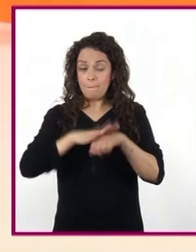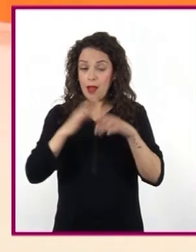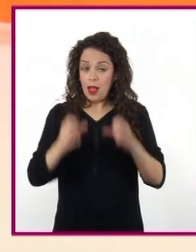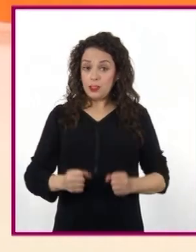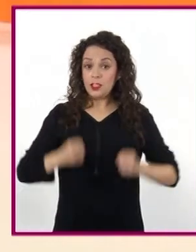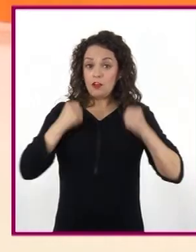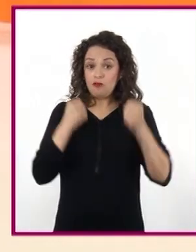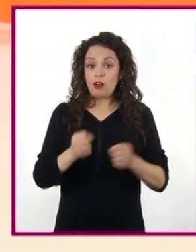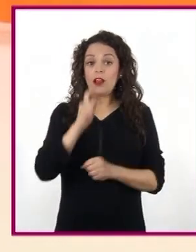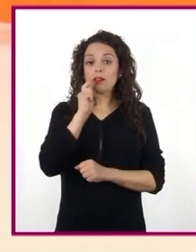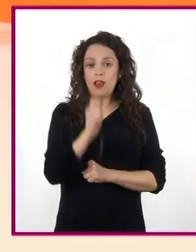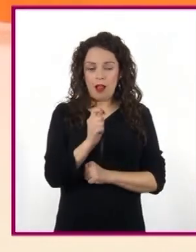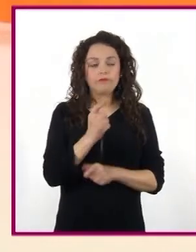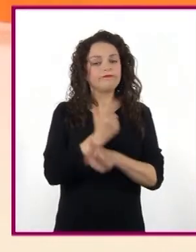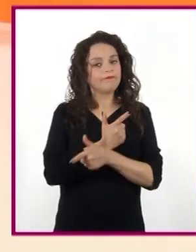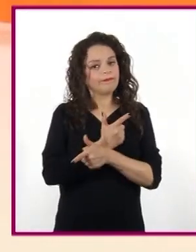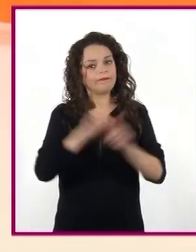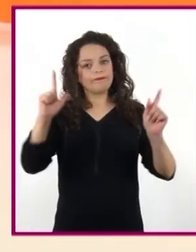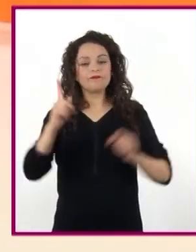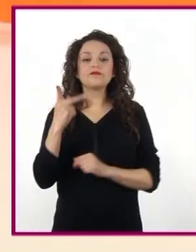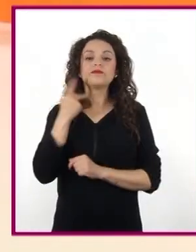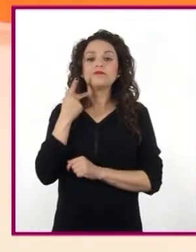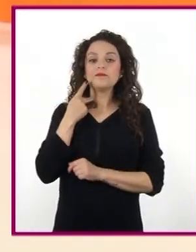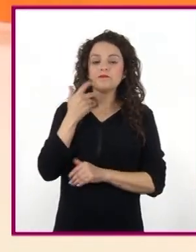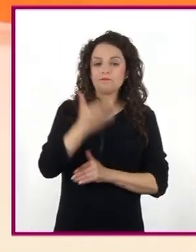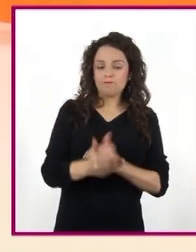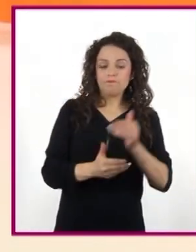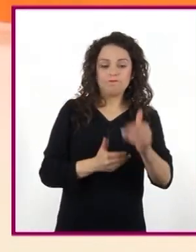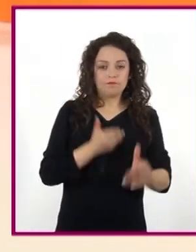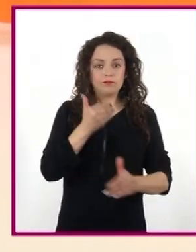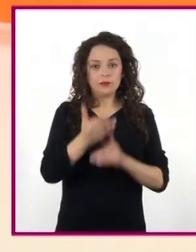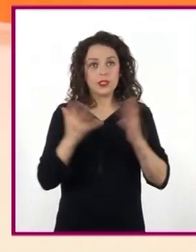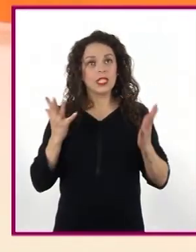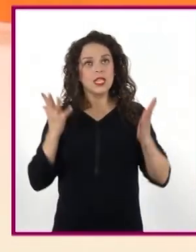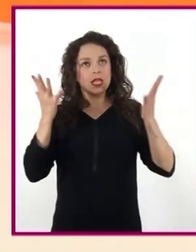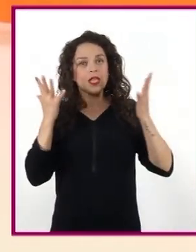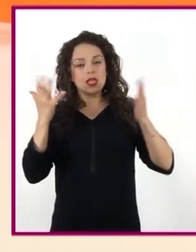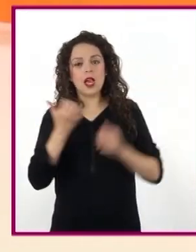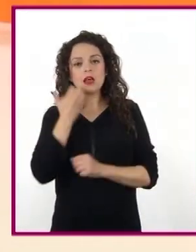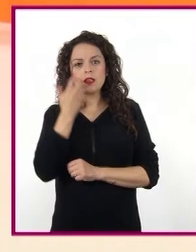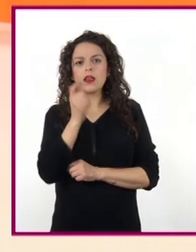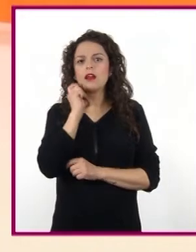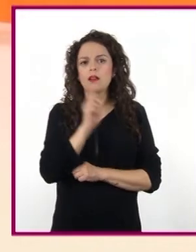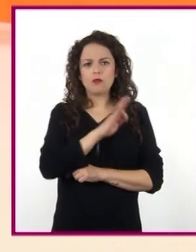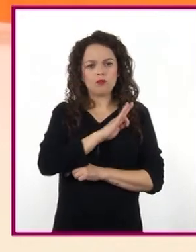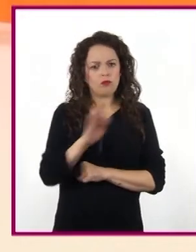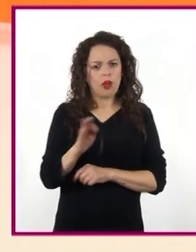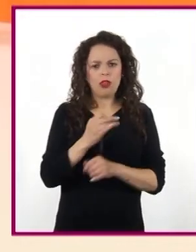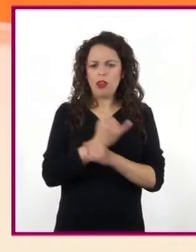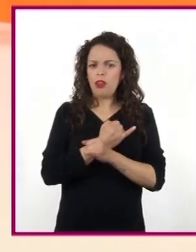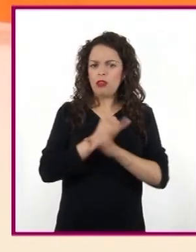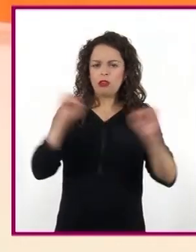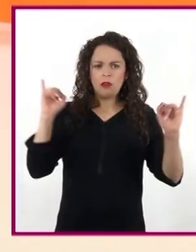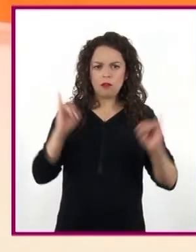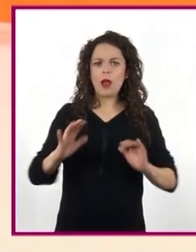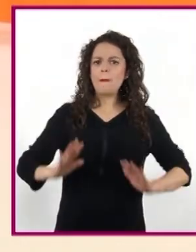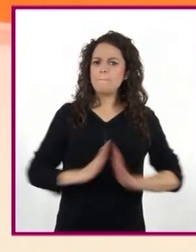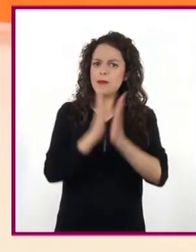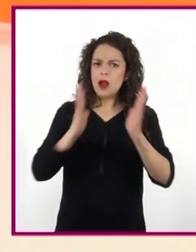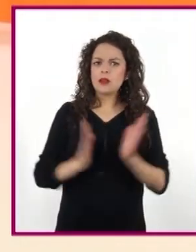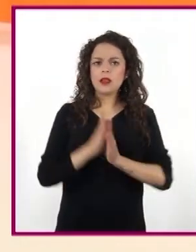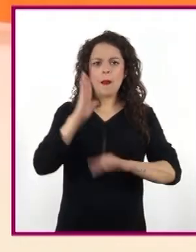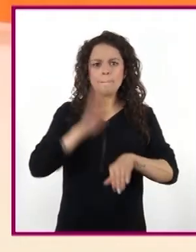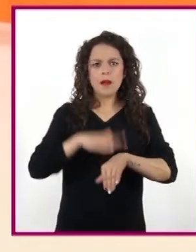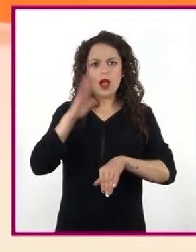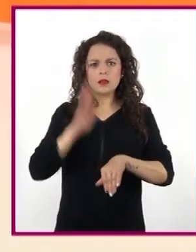ánimo los aires de liberación política, el deseo de autodeterminarse y de acrecentar su participación en